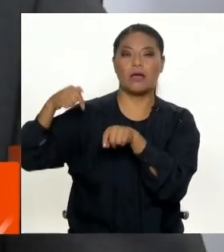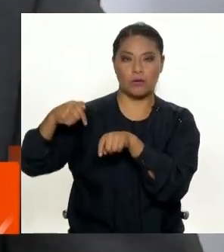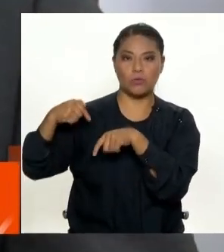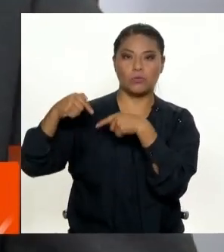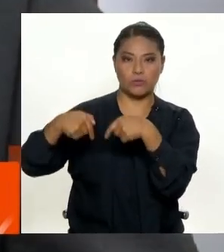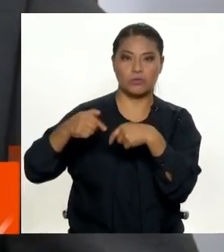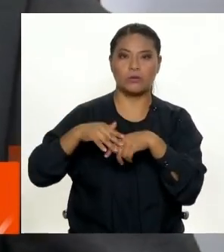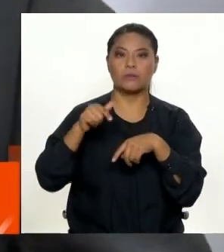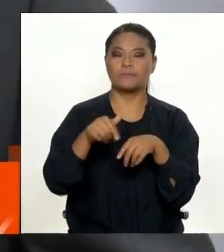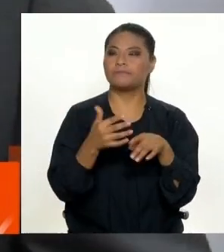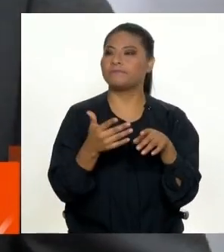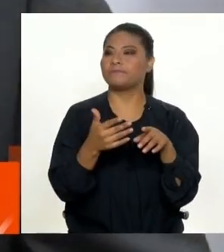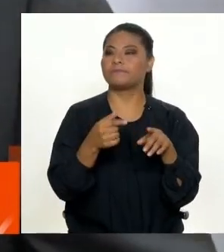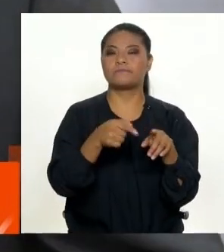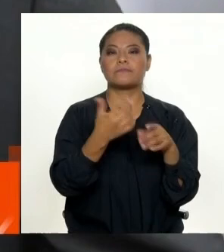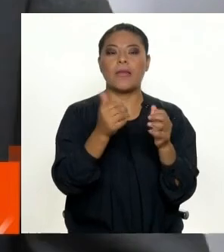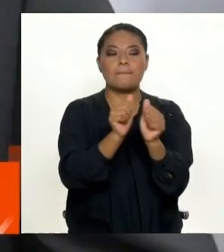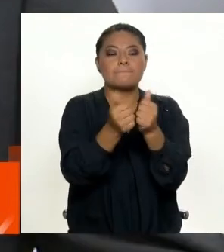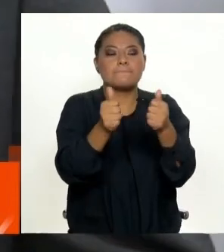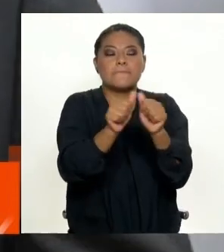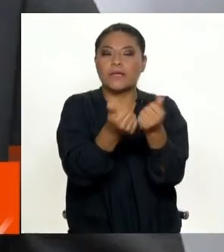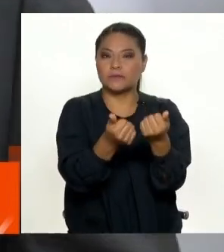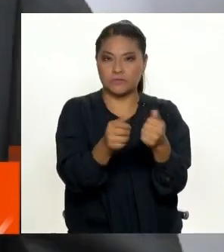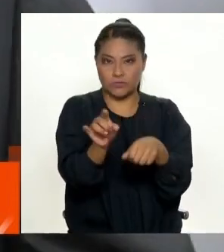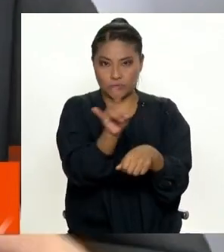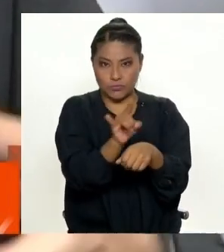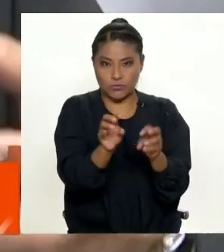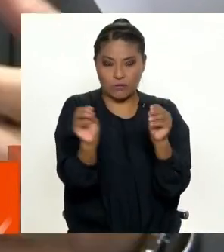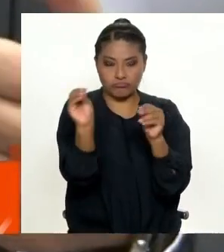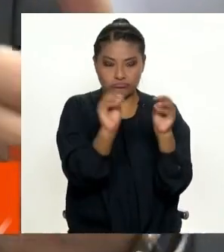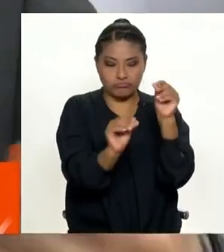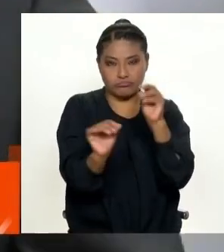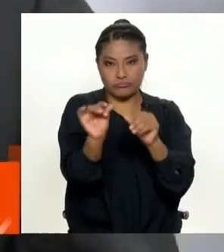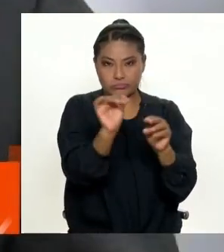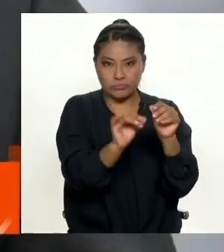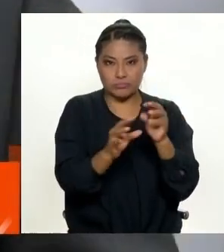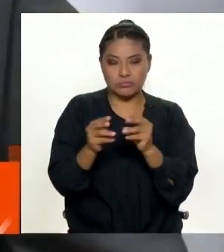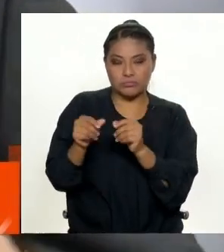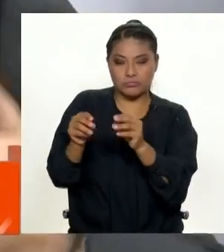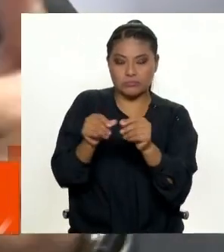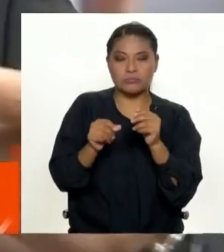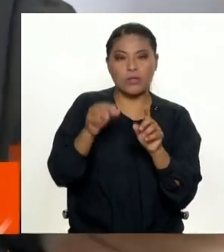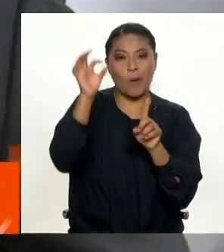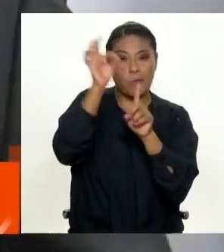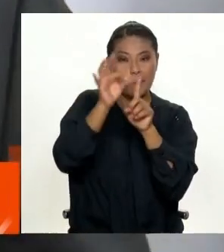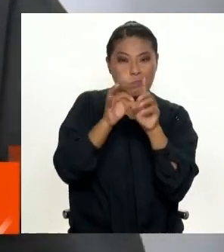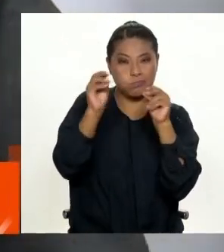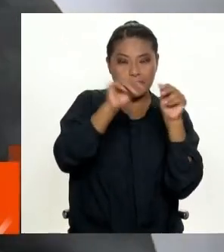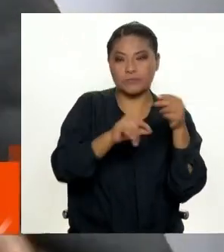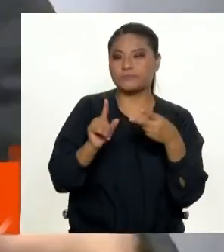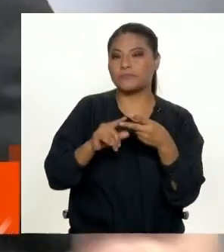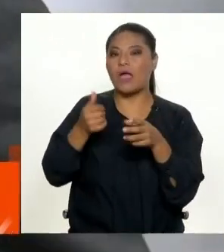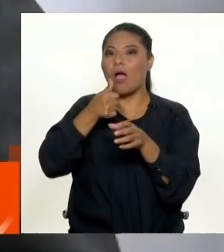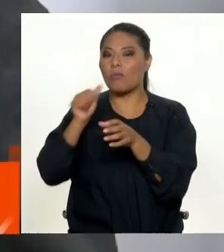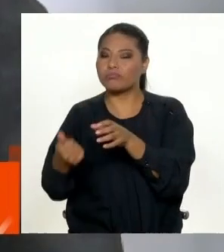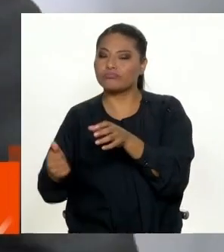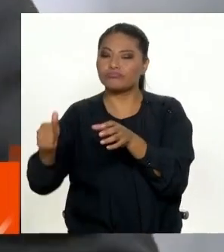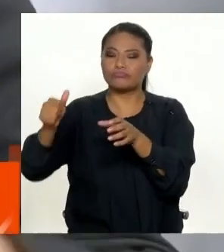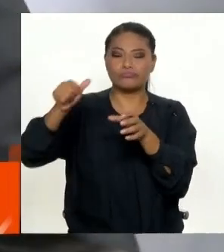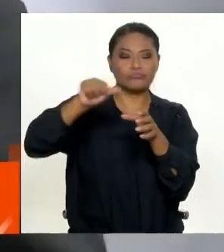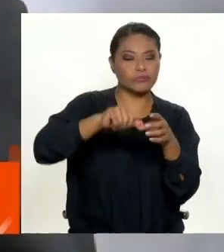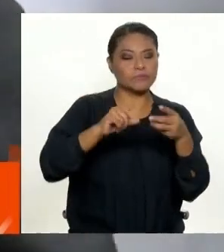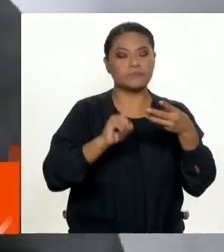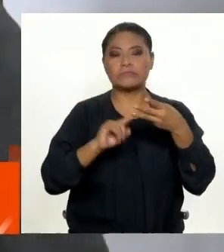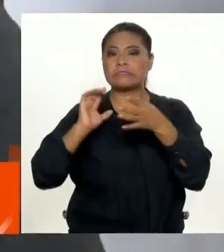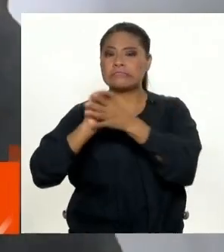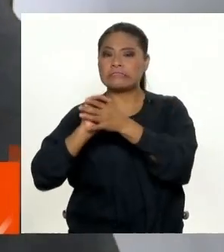trata de un pan que utiliza elementos tradicionales como es la harina de trigo regional, como es el agua de manantial, la chicha de jora,